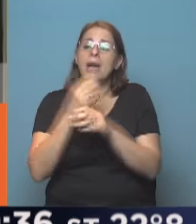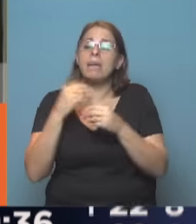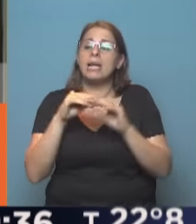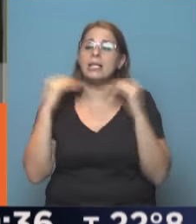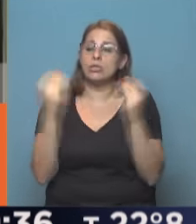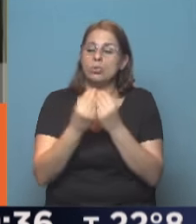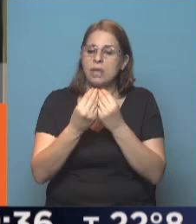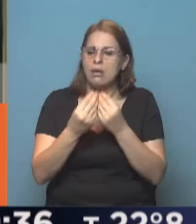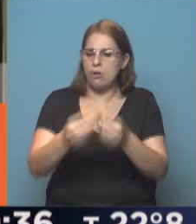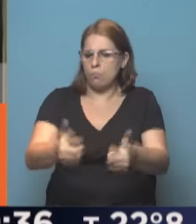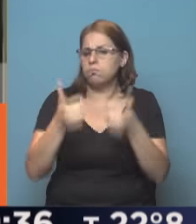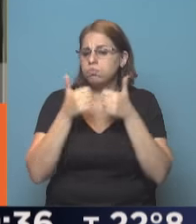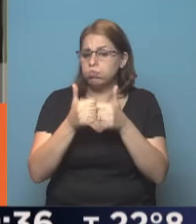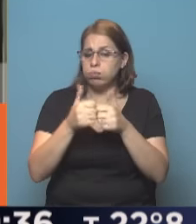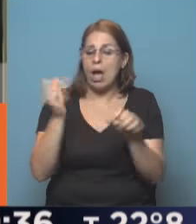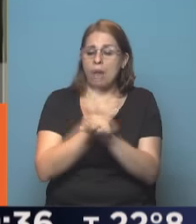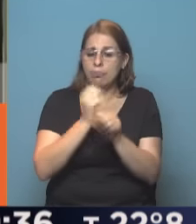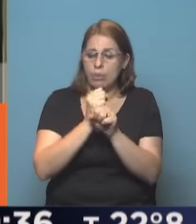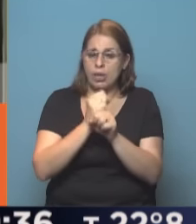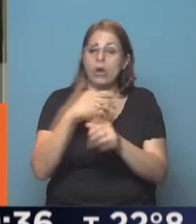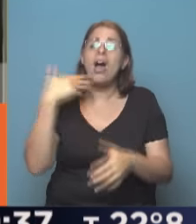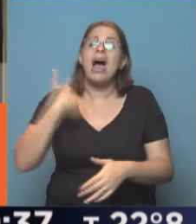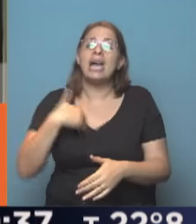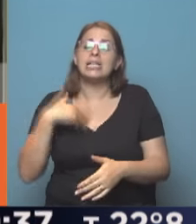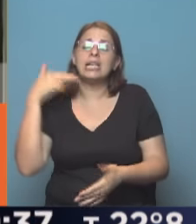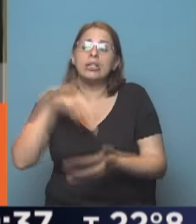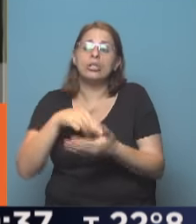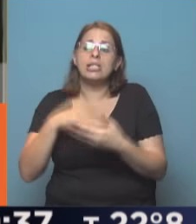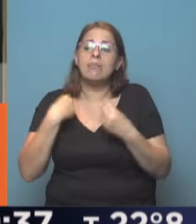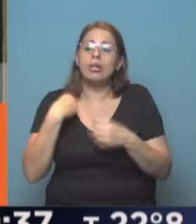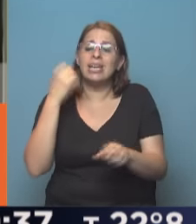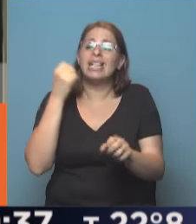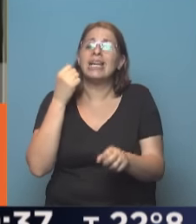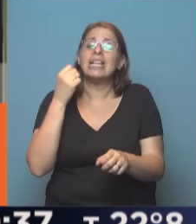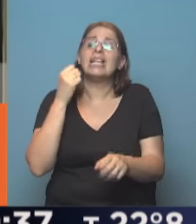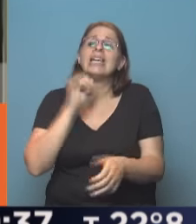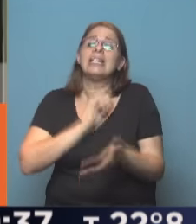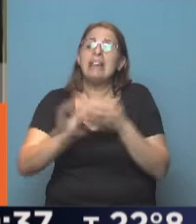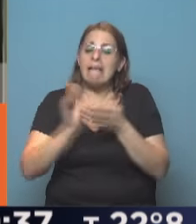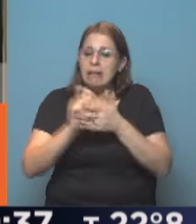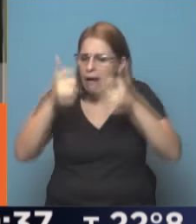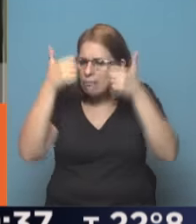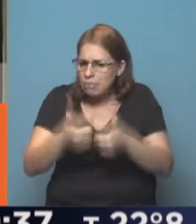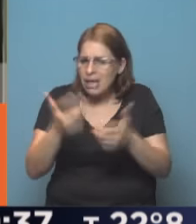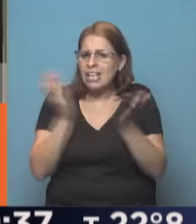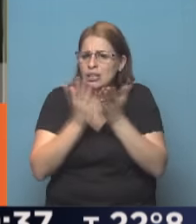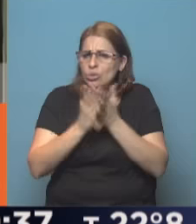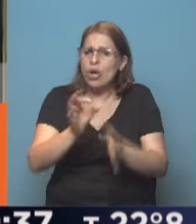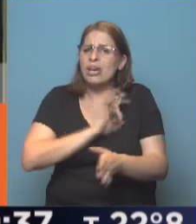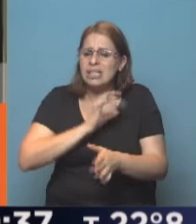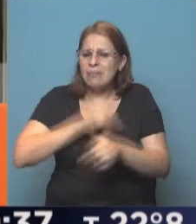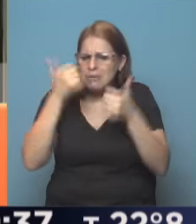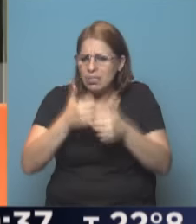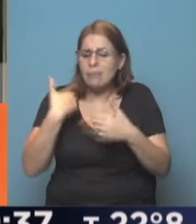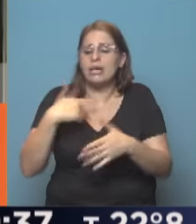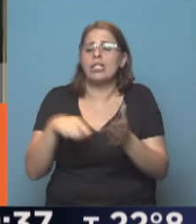sea sobresaliente, para que la Argentina sea noticia porque hizo bien los deberes, porque estudió para el examen y porque sacó una buena